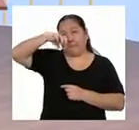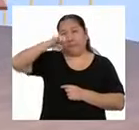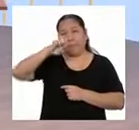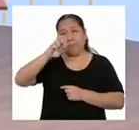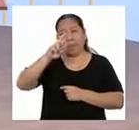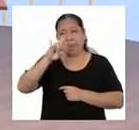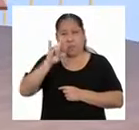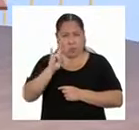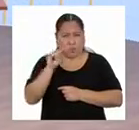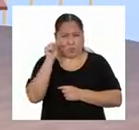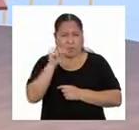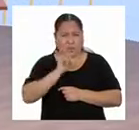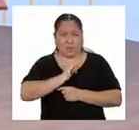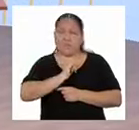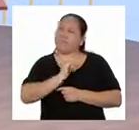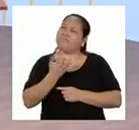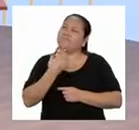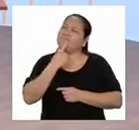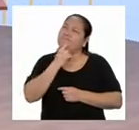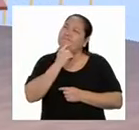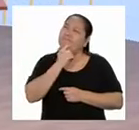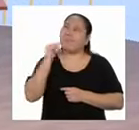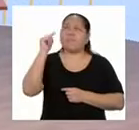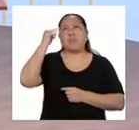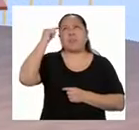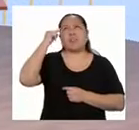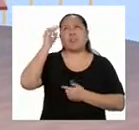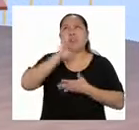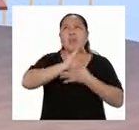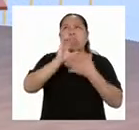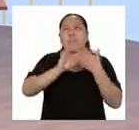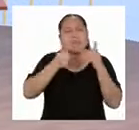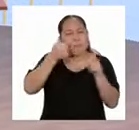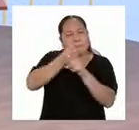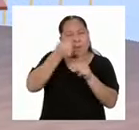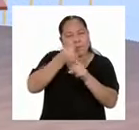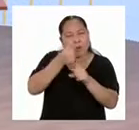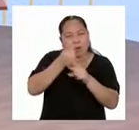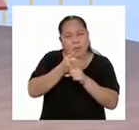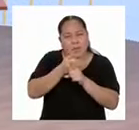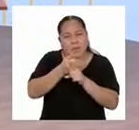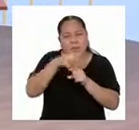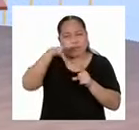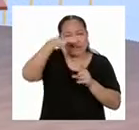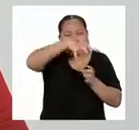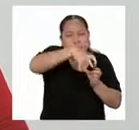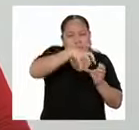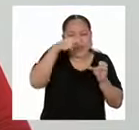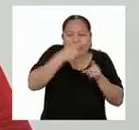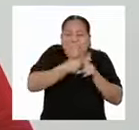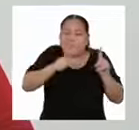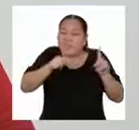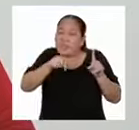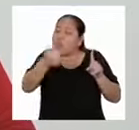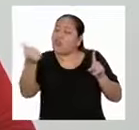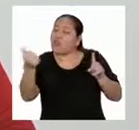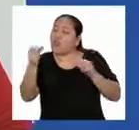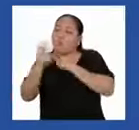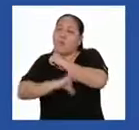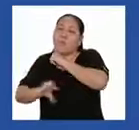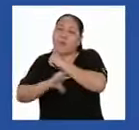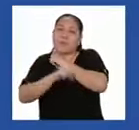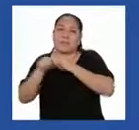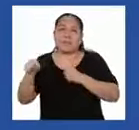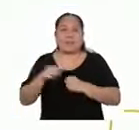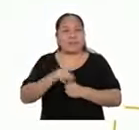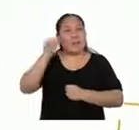La identidad nacional vendría a ser esas características particulares y únicas que nos diferencian de otras naciones. ¿Y recuerdas lo que